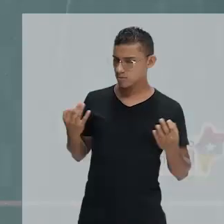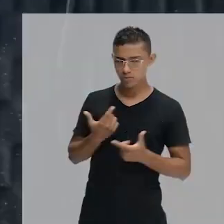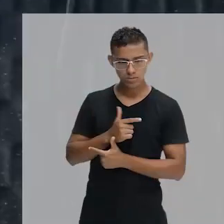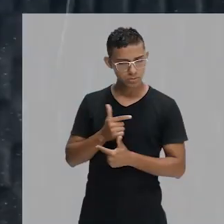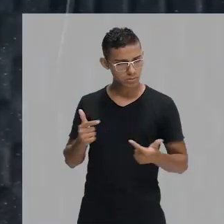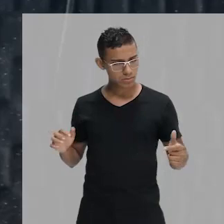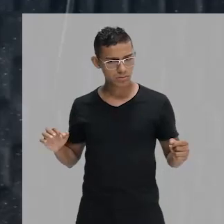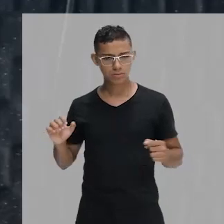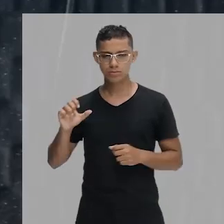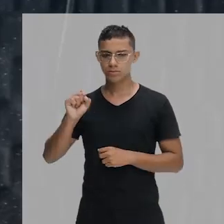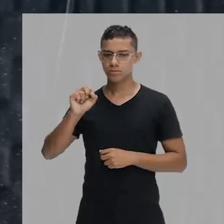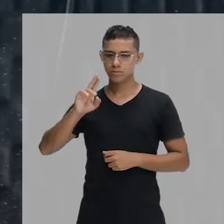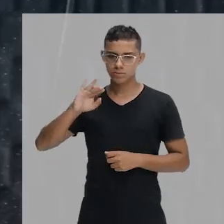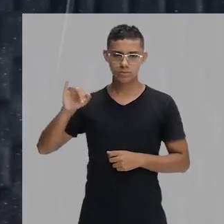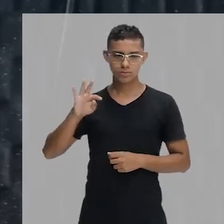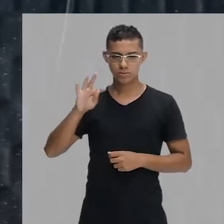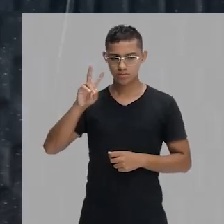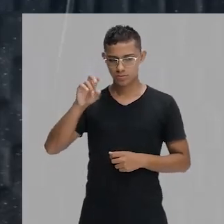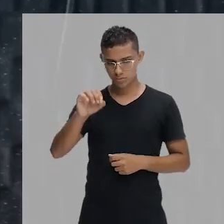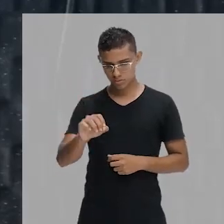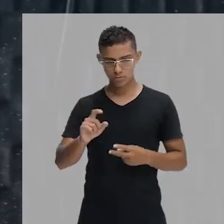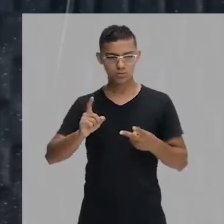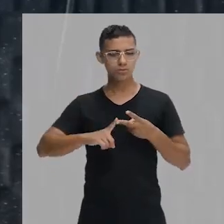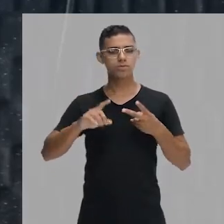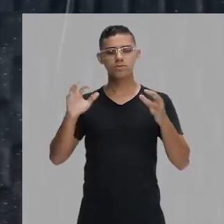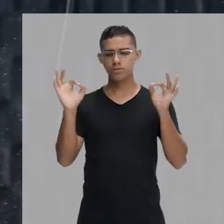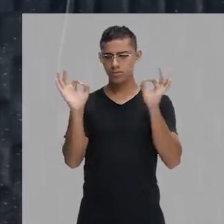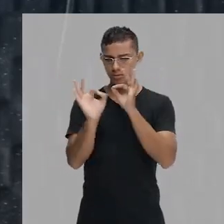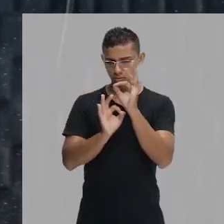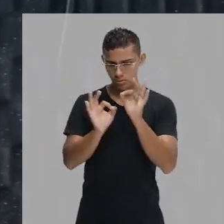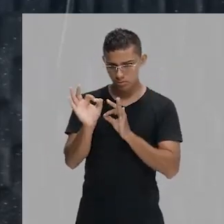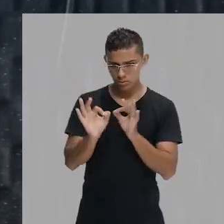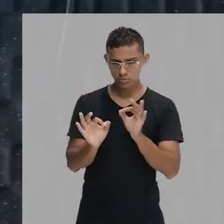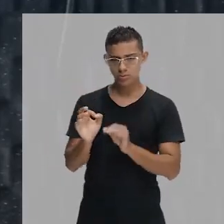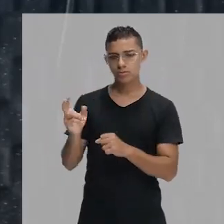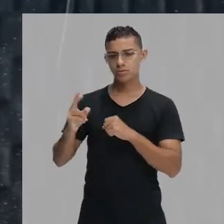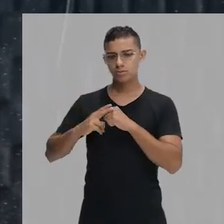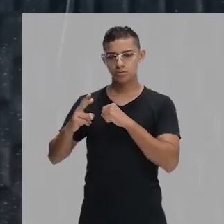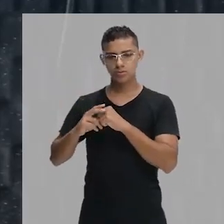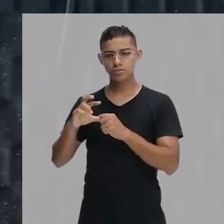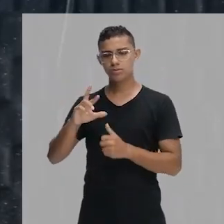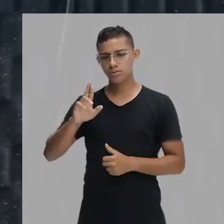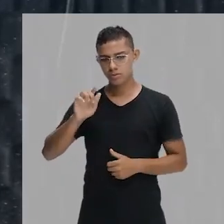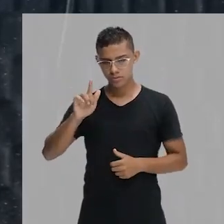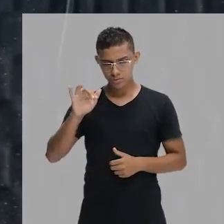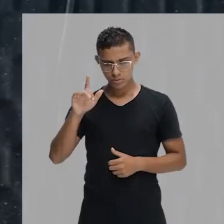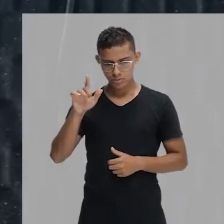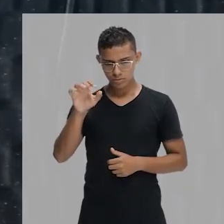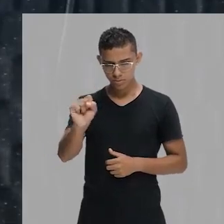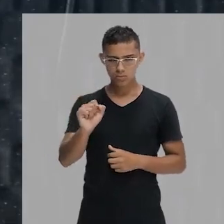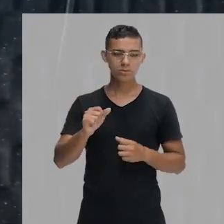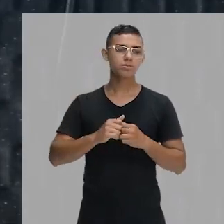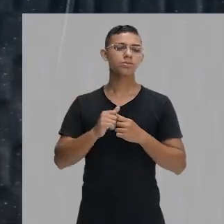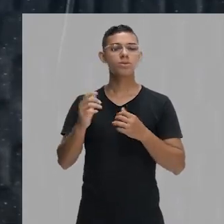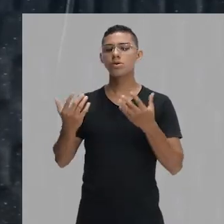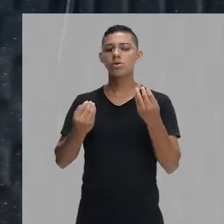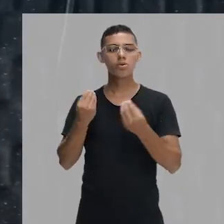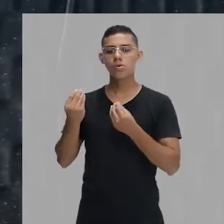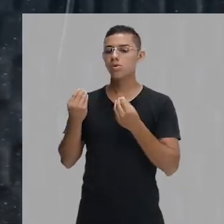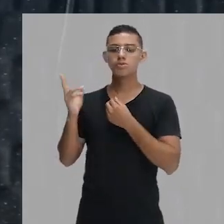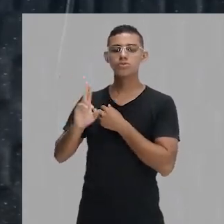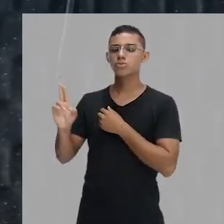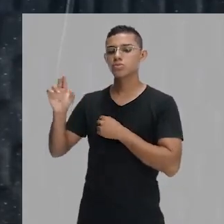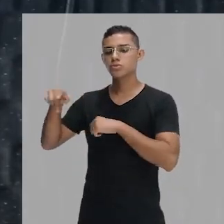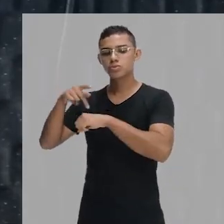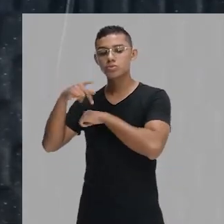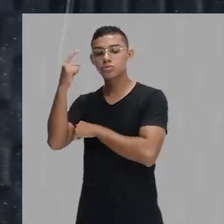regulares, forma mais usual na Espanha, los verbos irregulares, como empregar o pretérito imperfecto